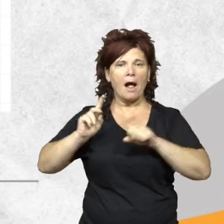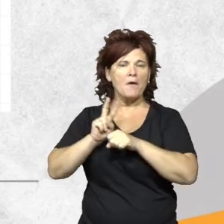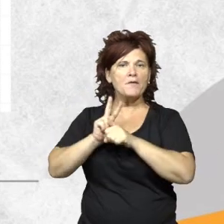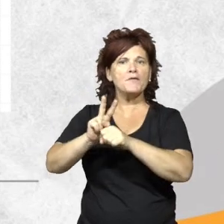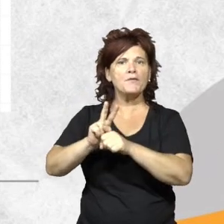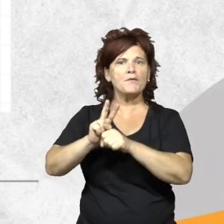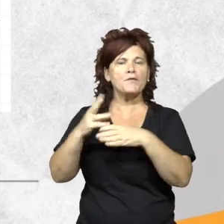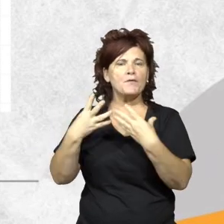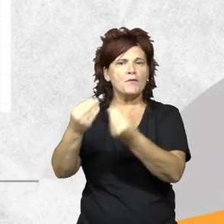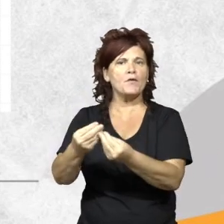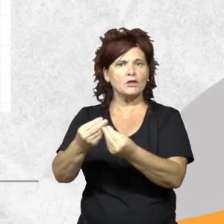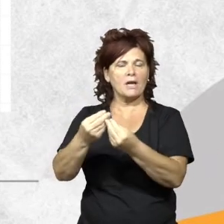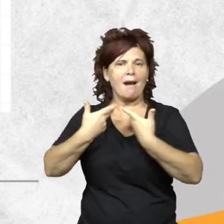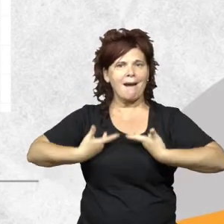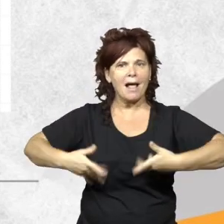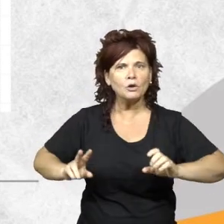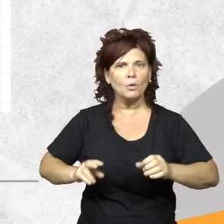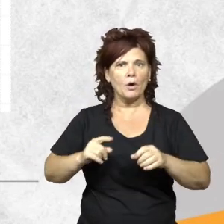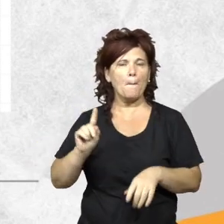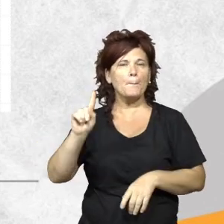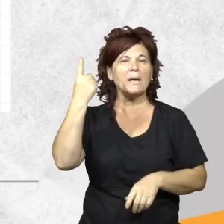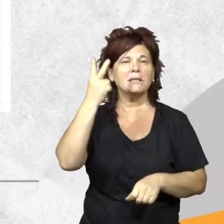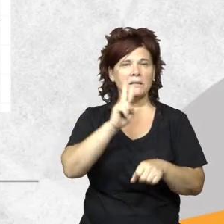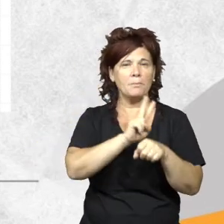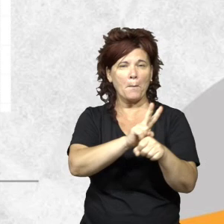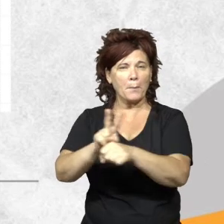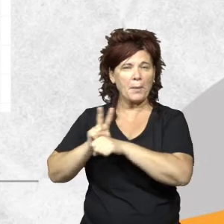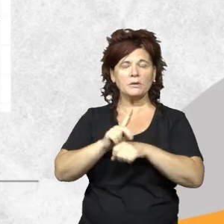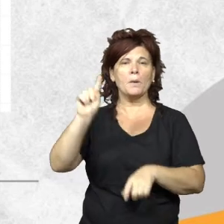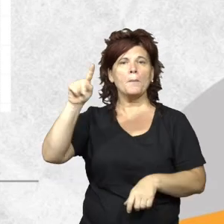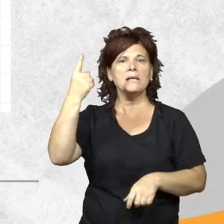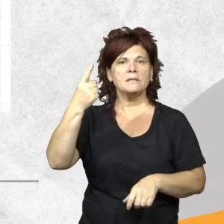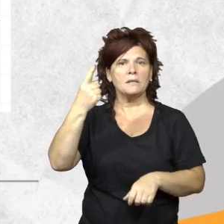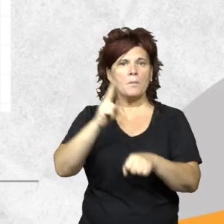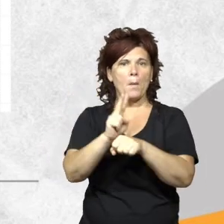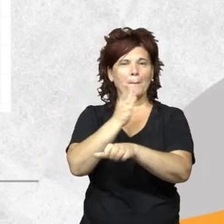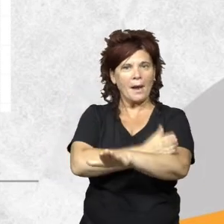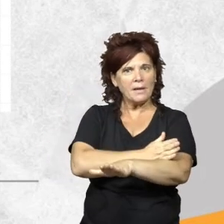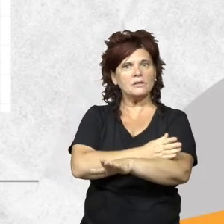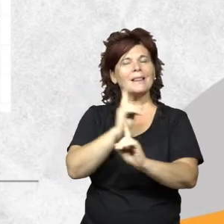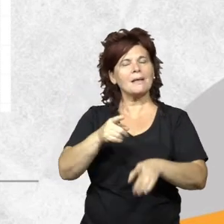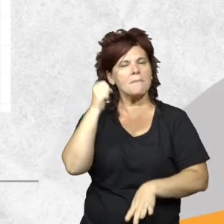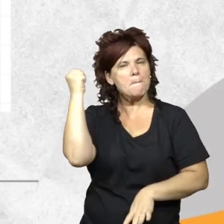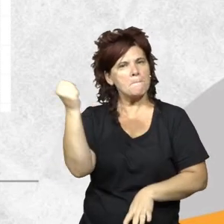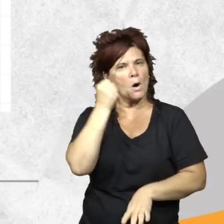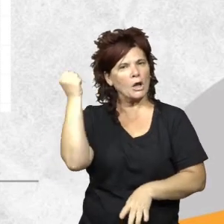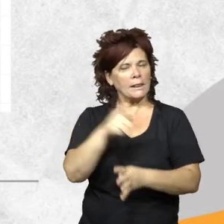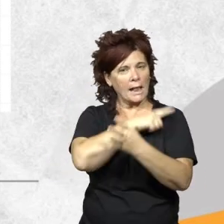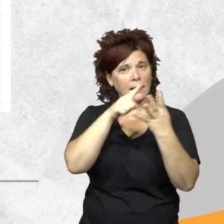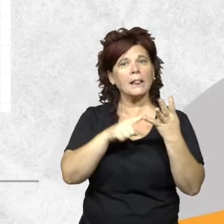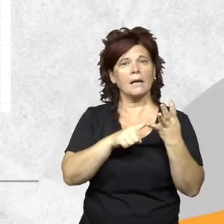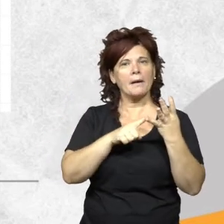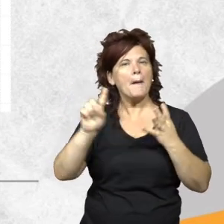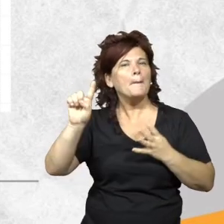al principio de prevención, al principio de precaución, y uno muy importante que a veces no le ponemos mucha atención, que